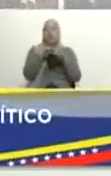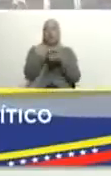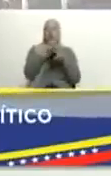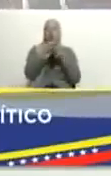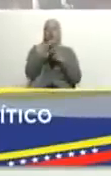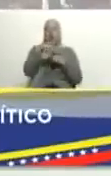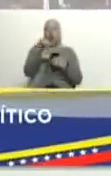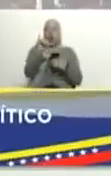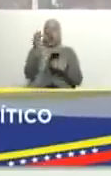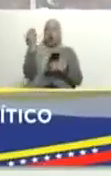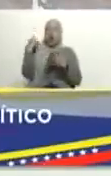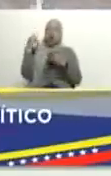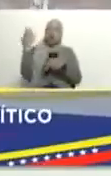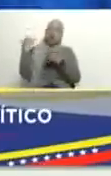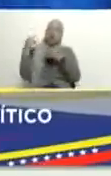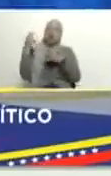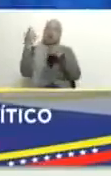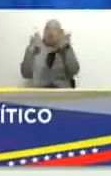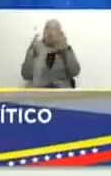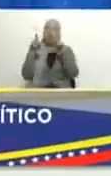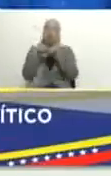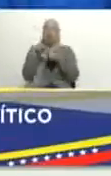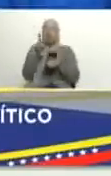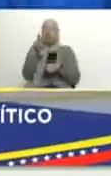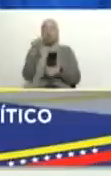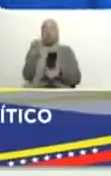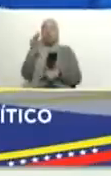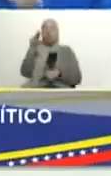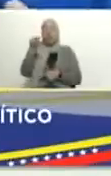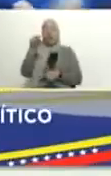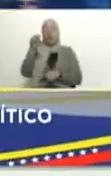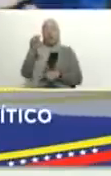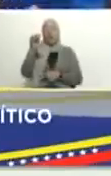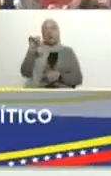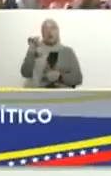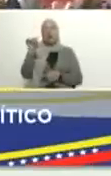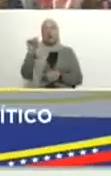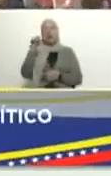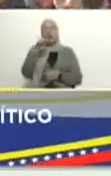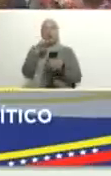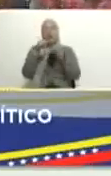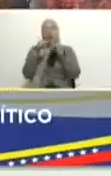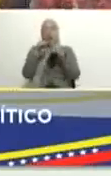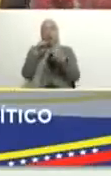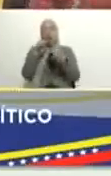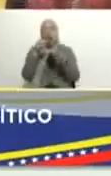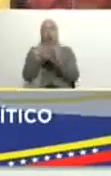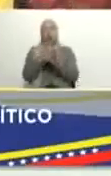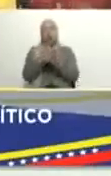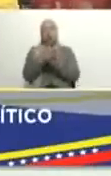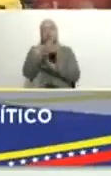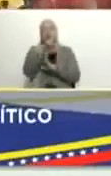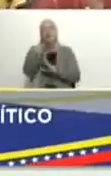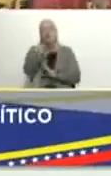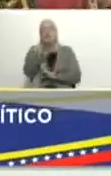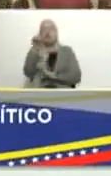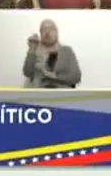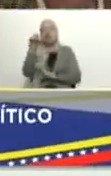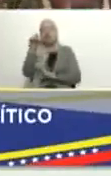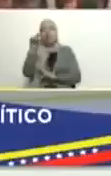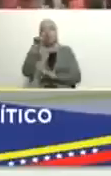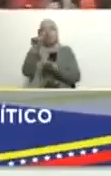y Vanessa Davis, correcto. Y se sometió a 100 preguntas hasta las 12 de